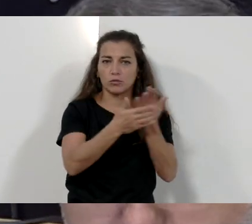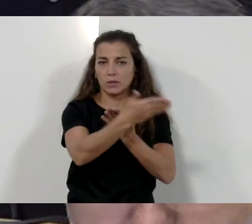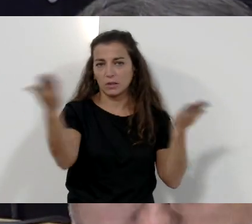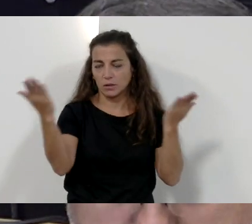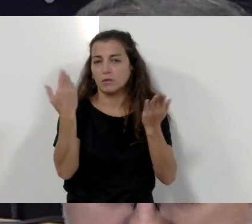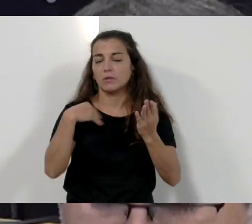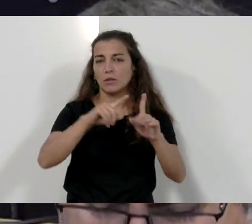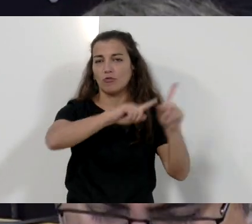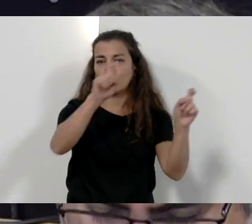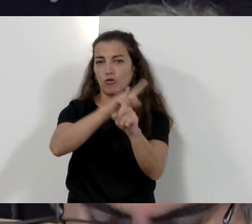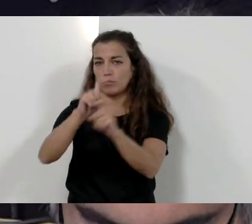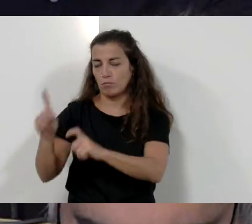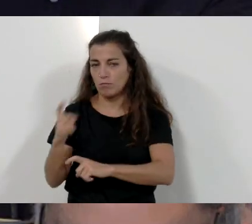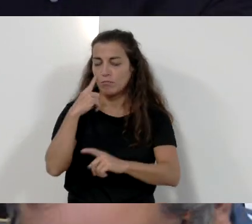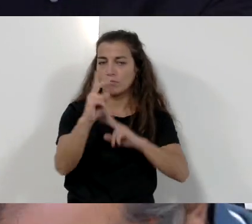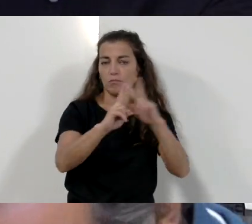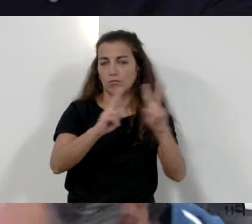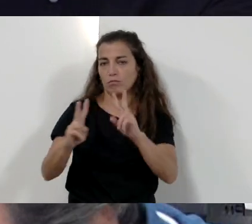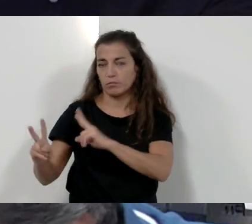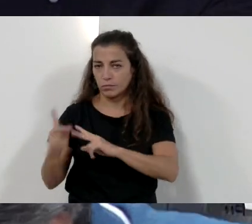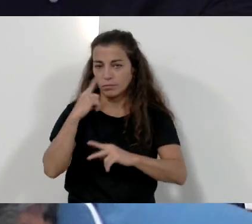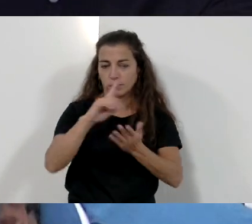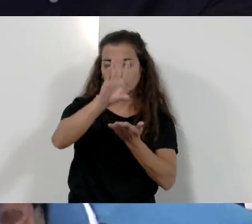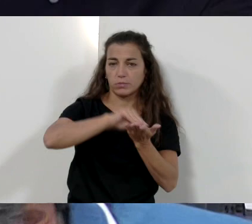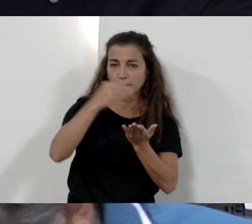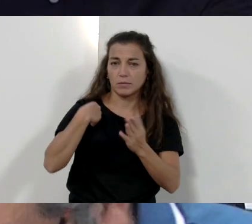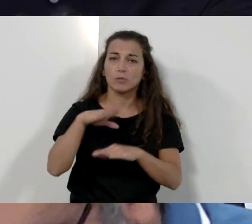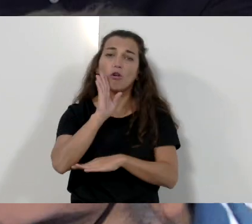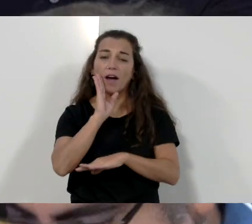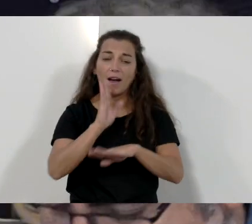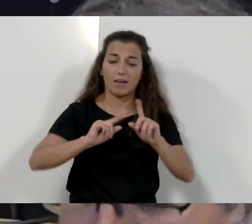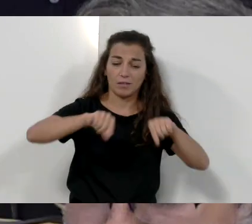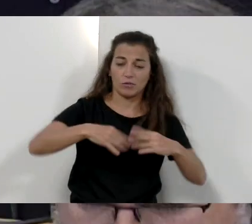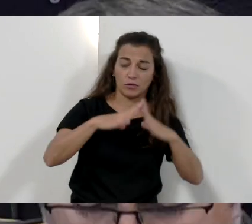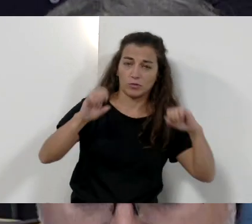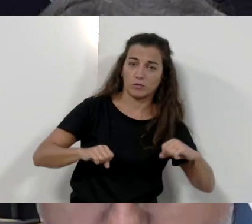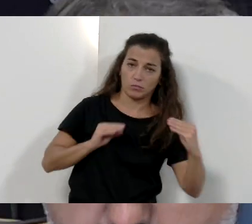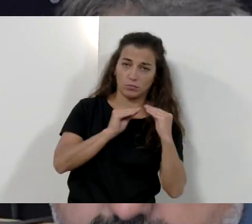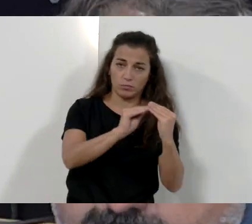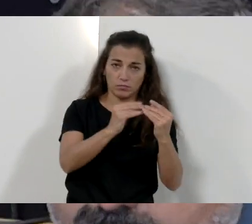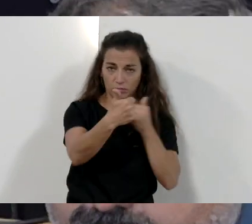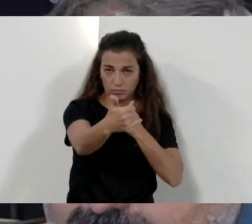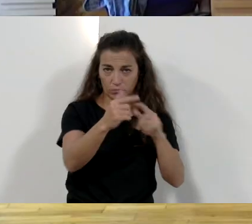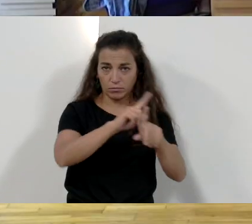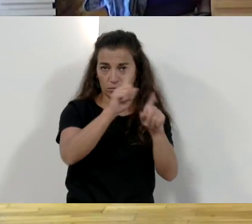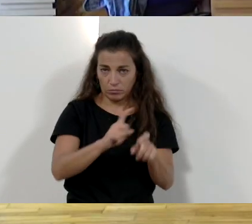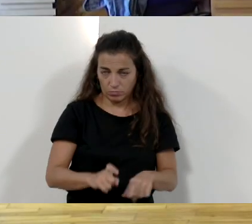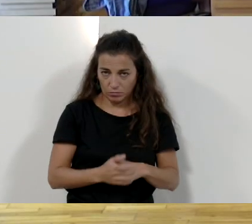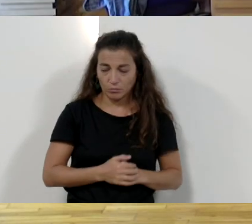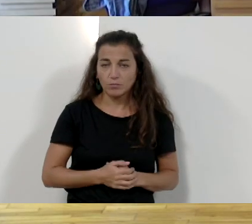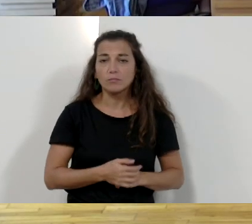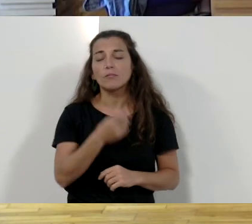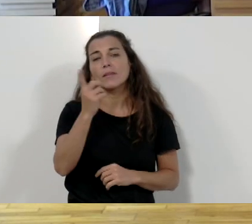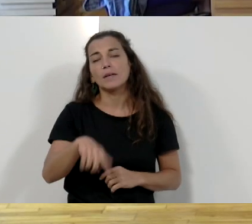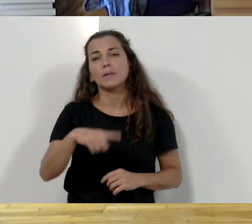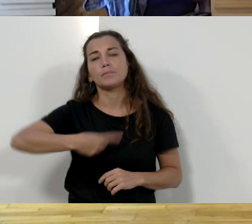a lo que actualmente se compromete en el convenio, ¿no? Seguir con la inspección, hacemos un trabajo